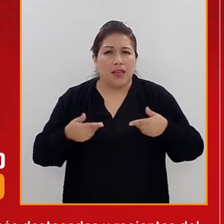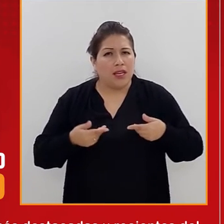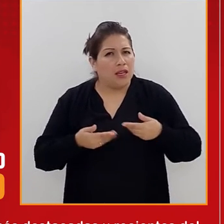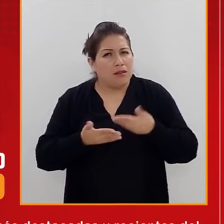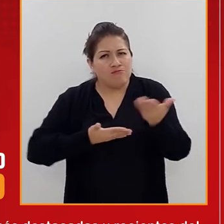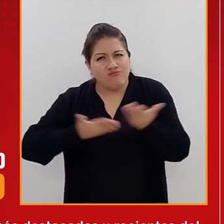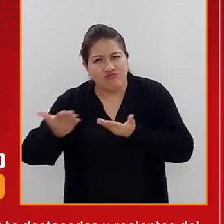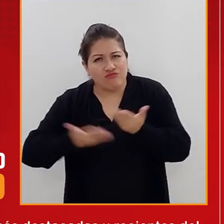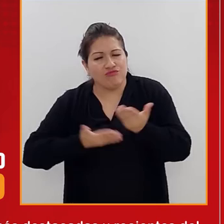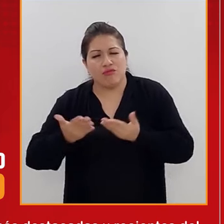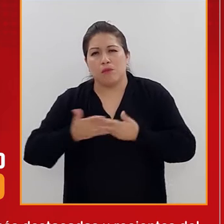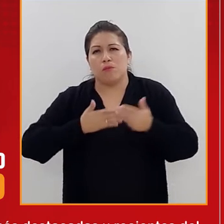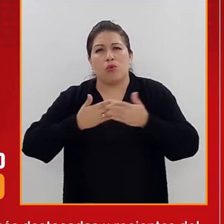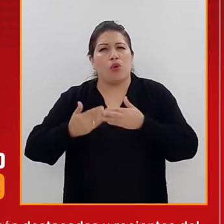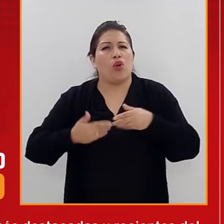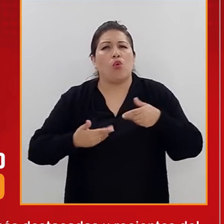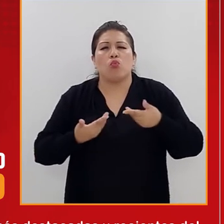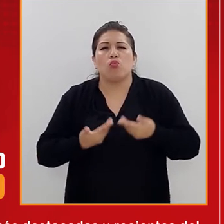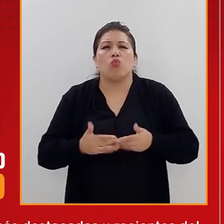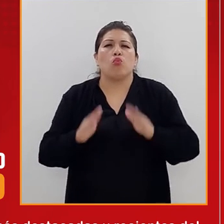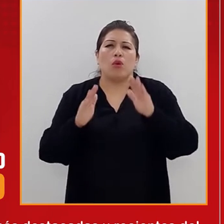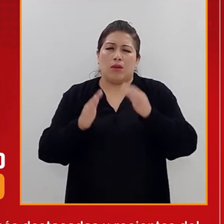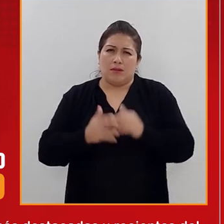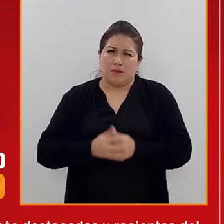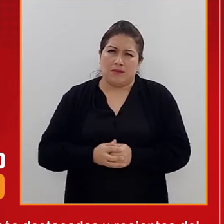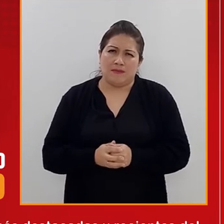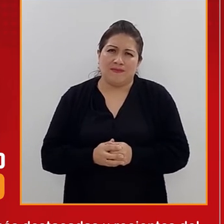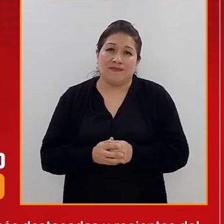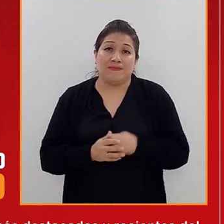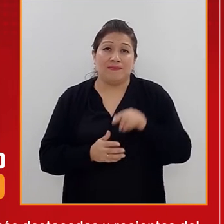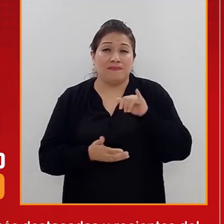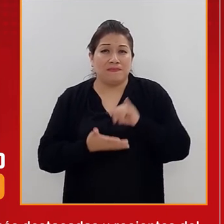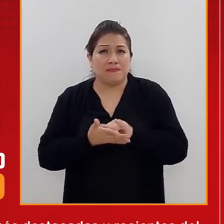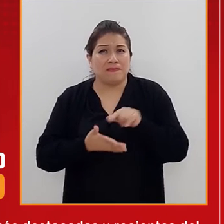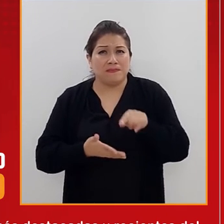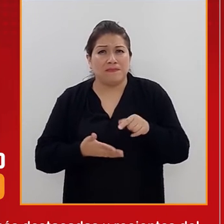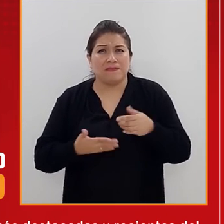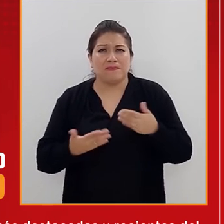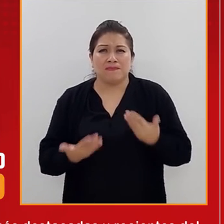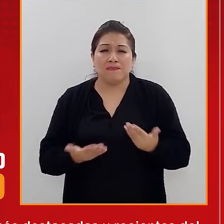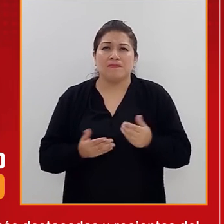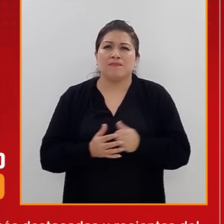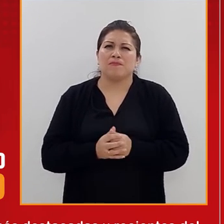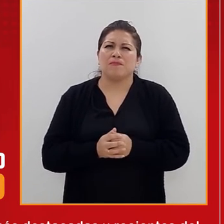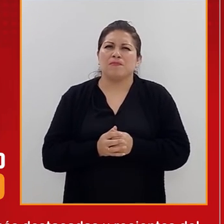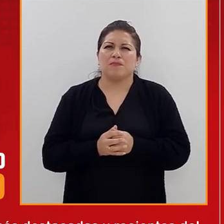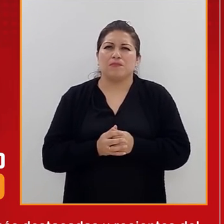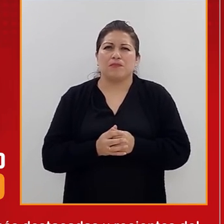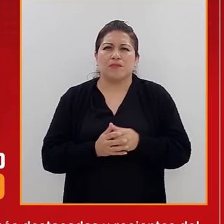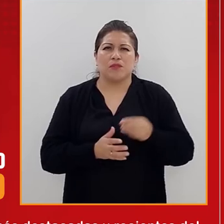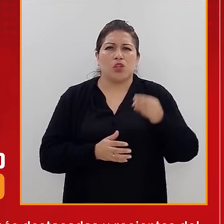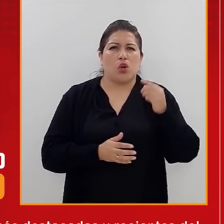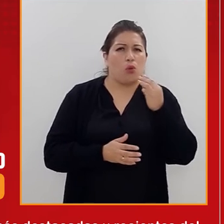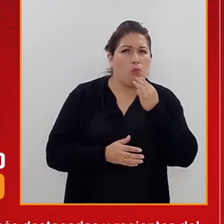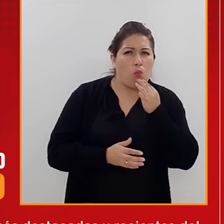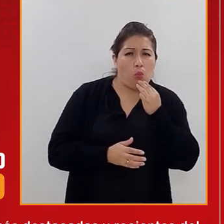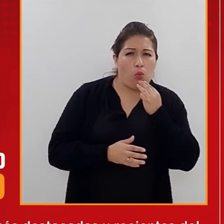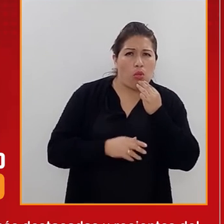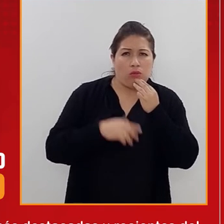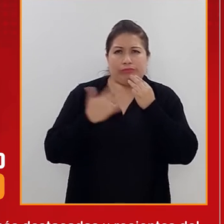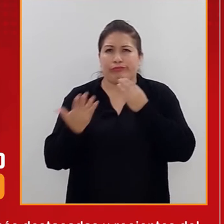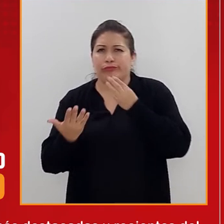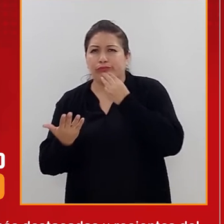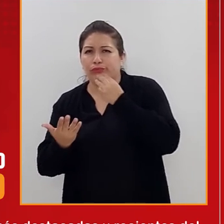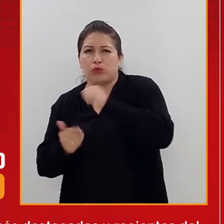multiplicar y servían en todo lo que podían. Le casaban al ciego con otra ciega, al cojo con otra coja, al mudo con